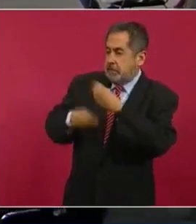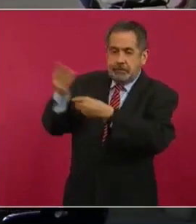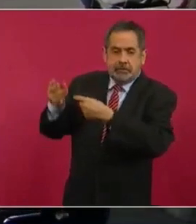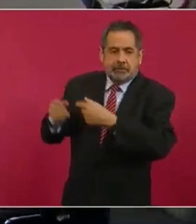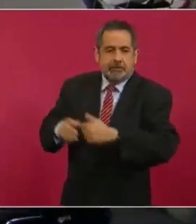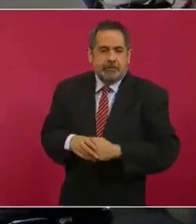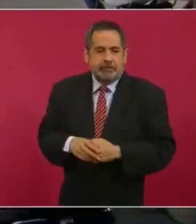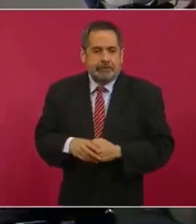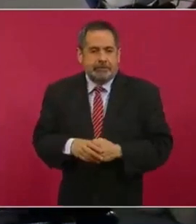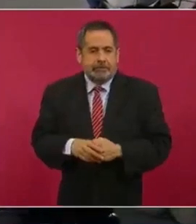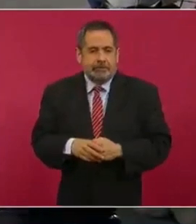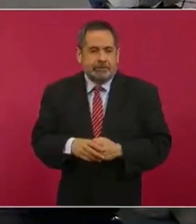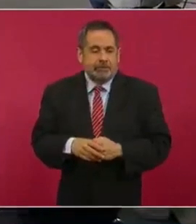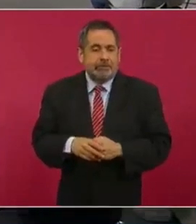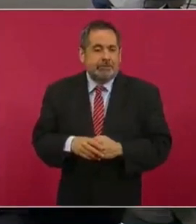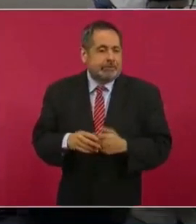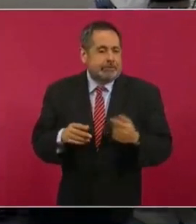con